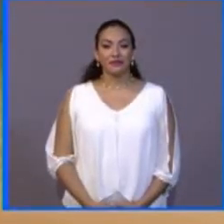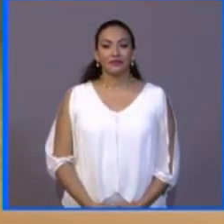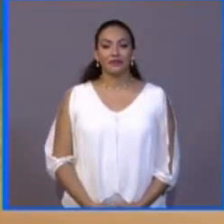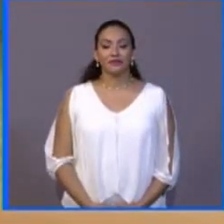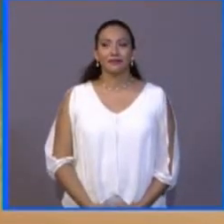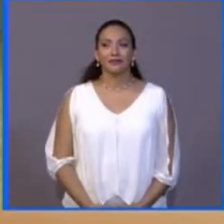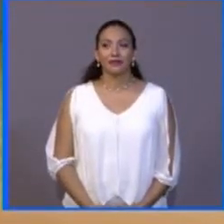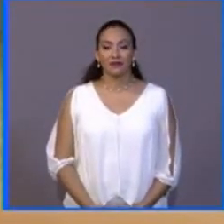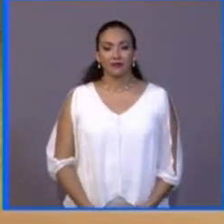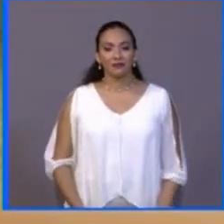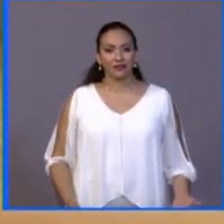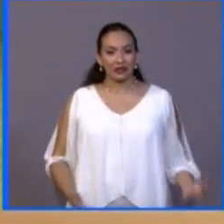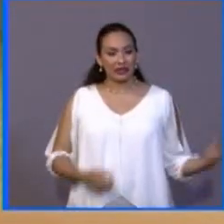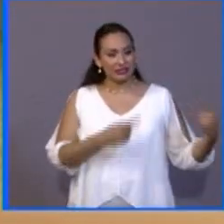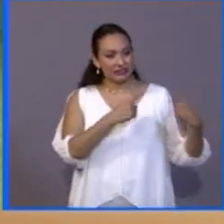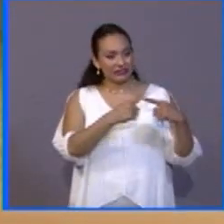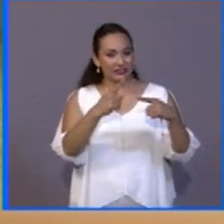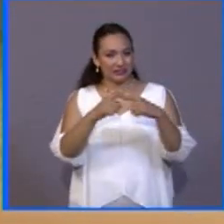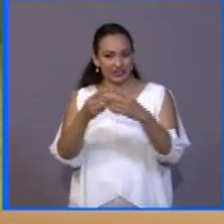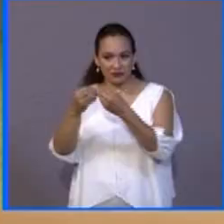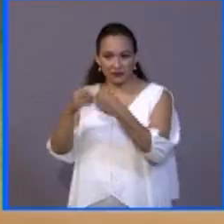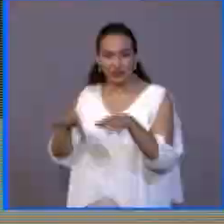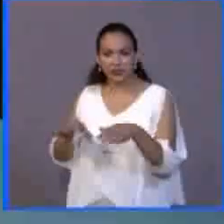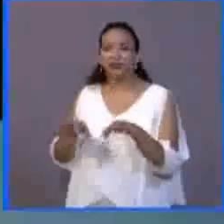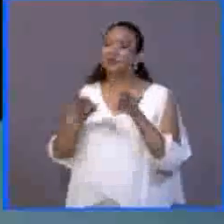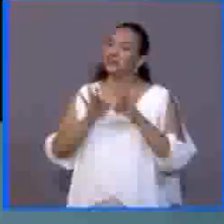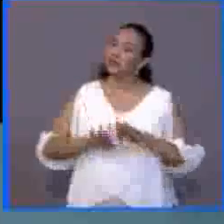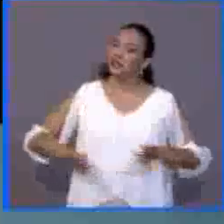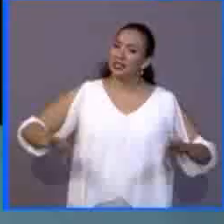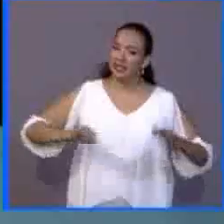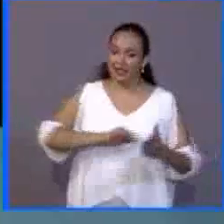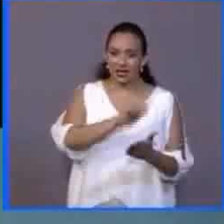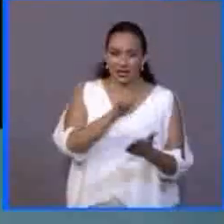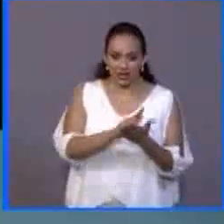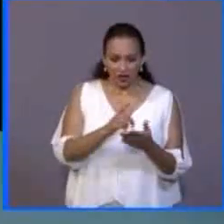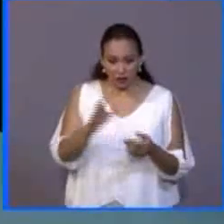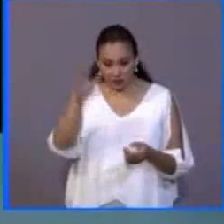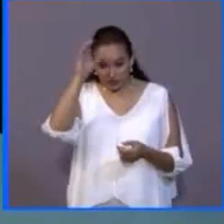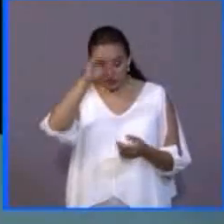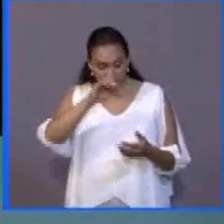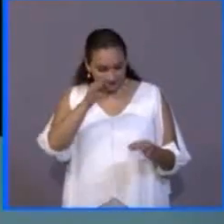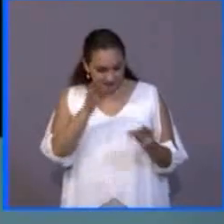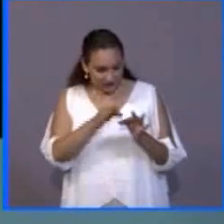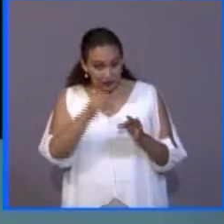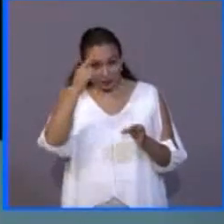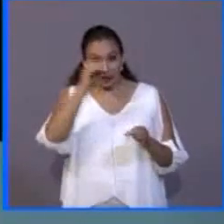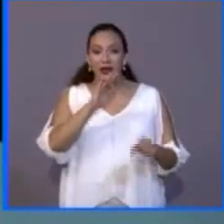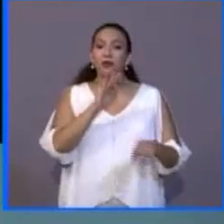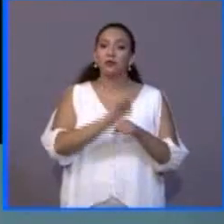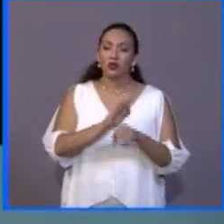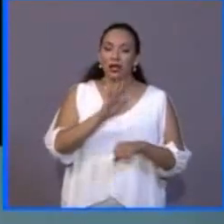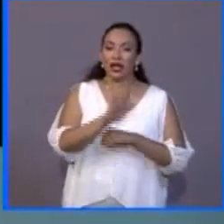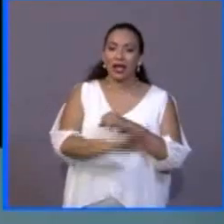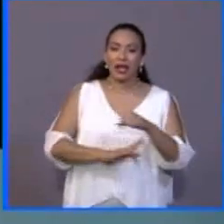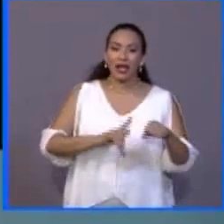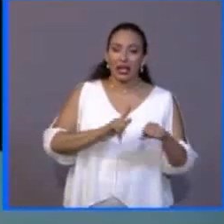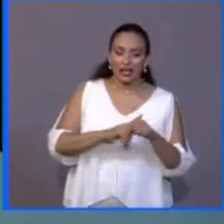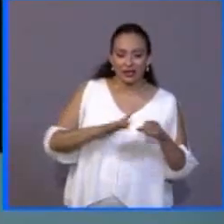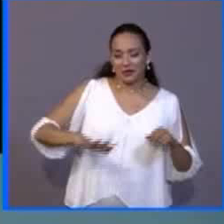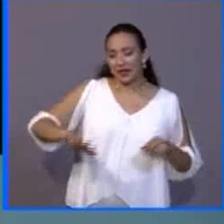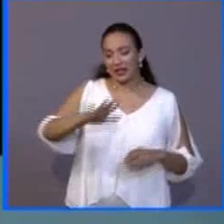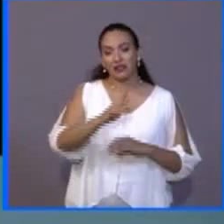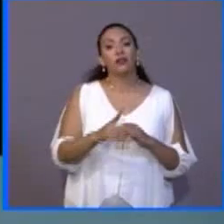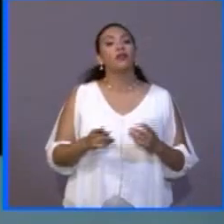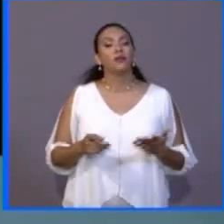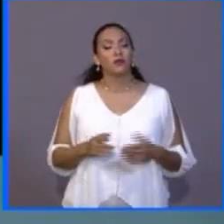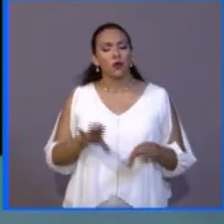Frente a la pérdida de biodiversidad, es clave actuar con base en la ley y la ciencia para proteger la vida silvestre en México a partir de